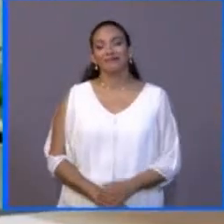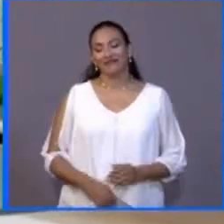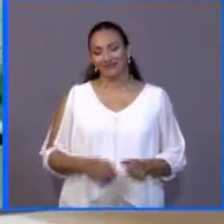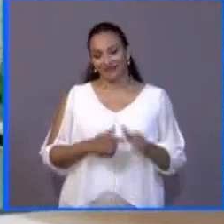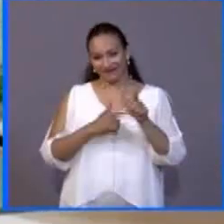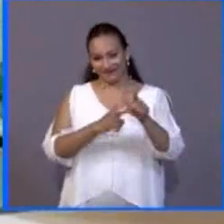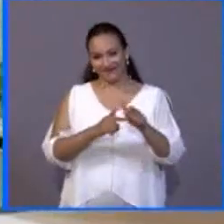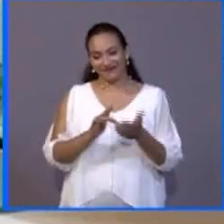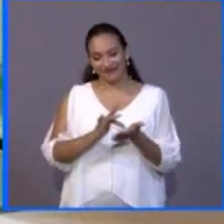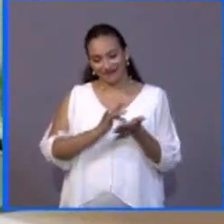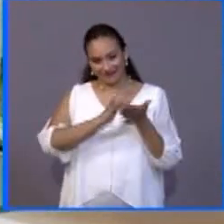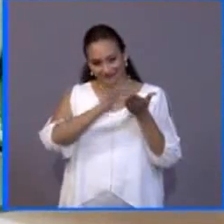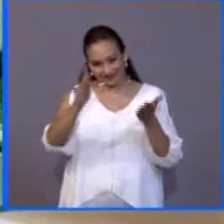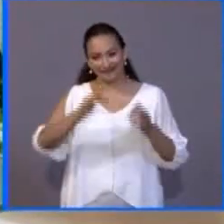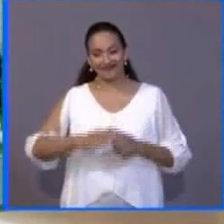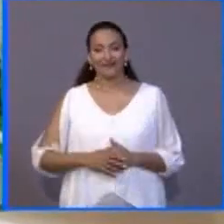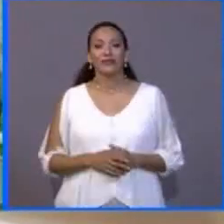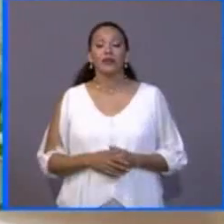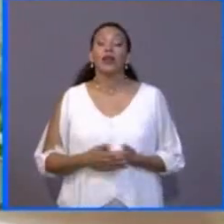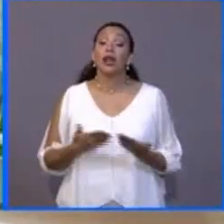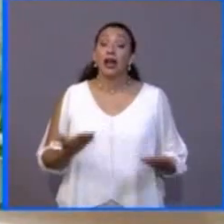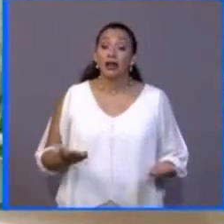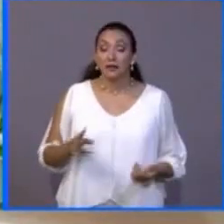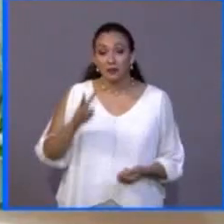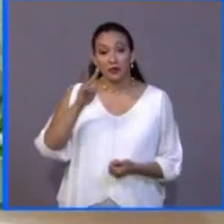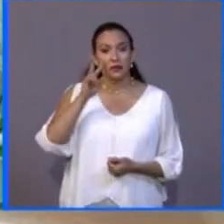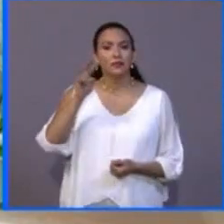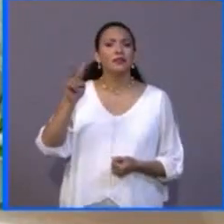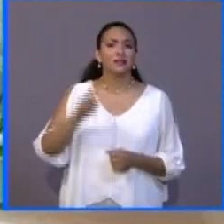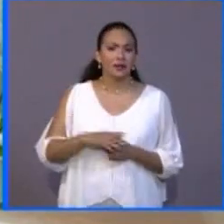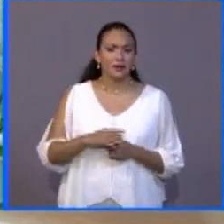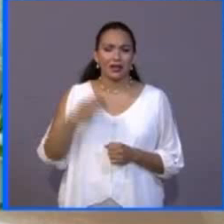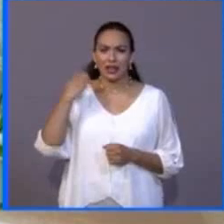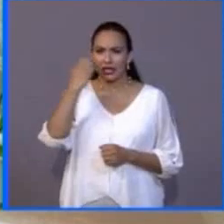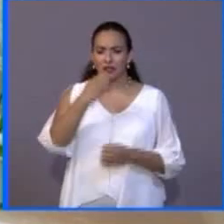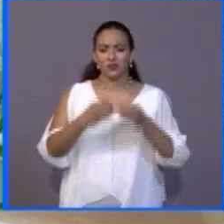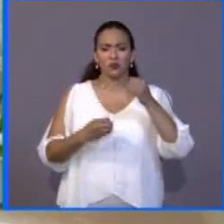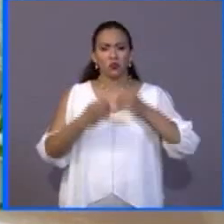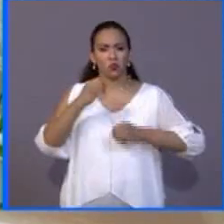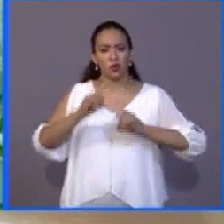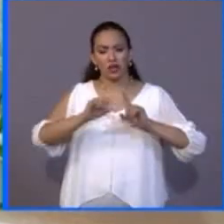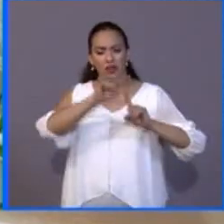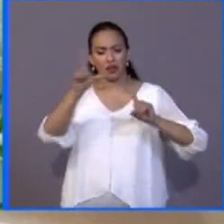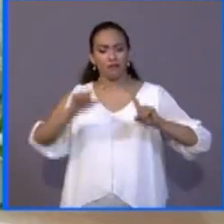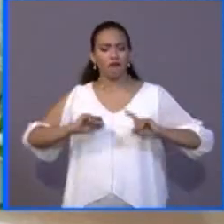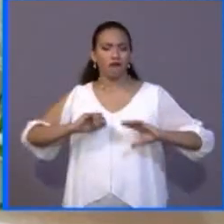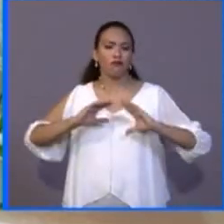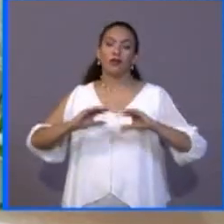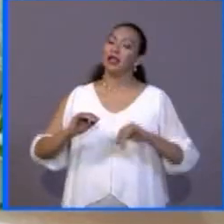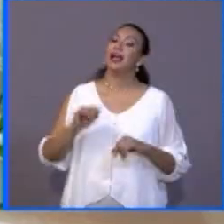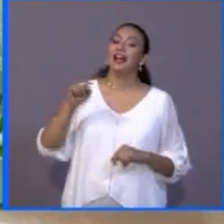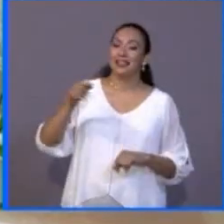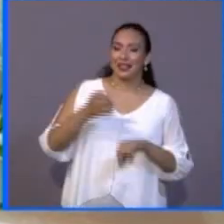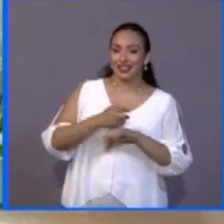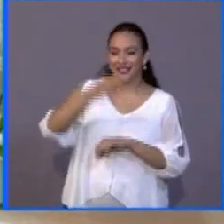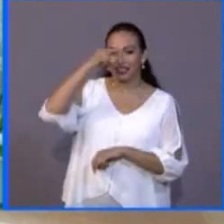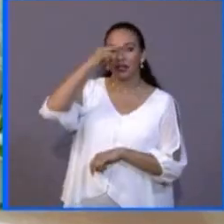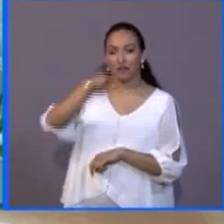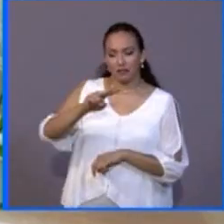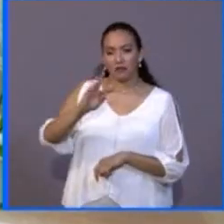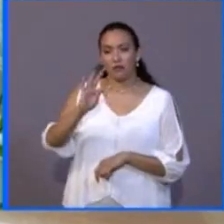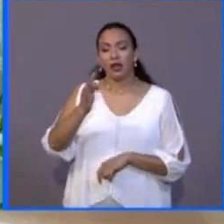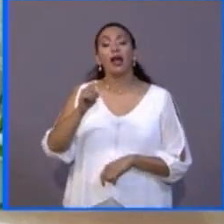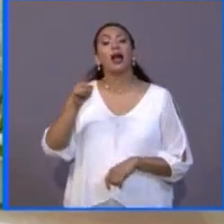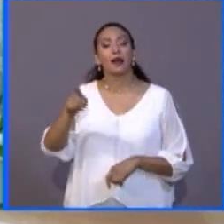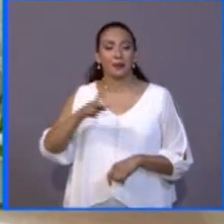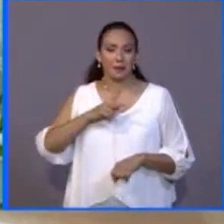Gracias por continuar en Corte Informativo. Ahora vamos a la extensión de la Escuela Judicial Federal en Naucalpan, Estado de México, donde se